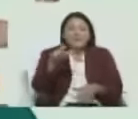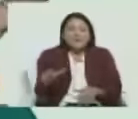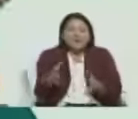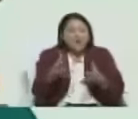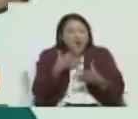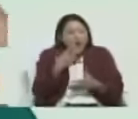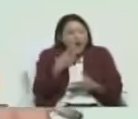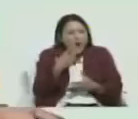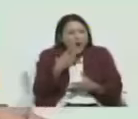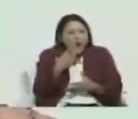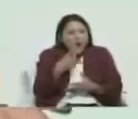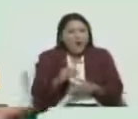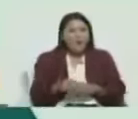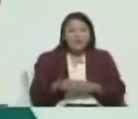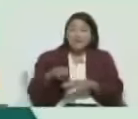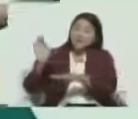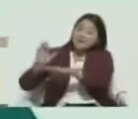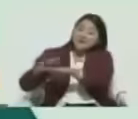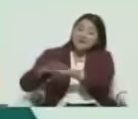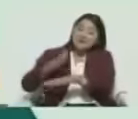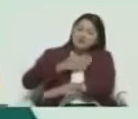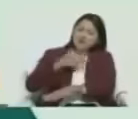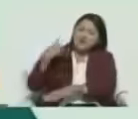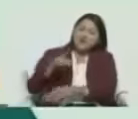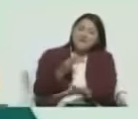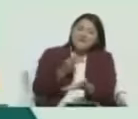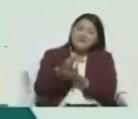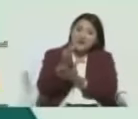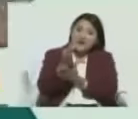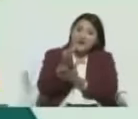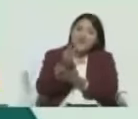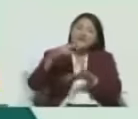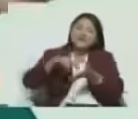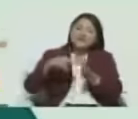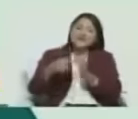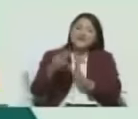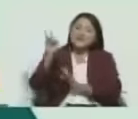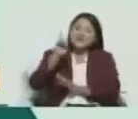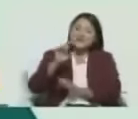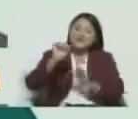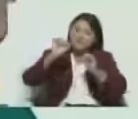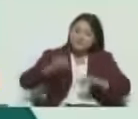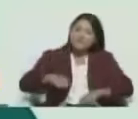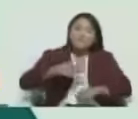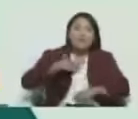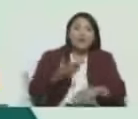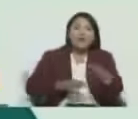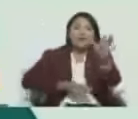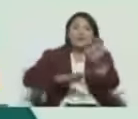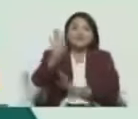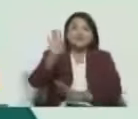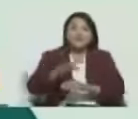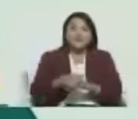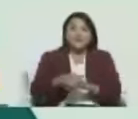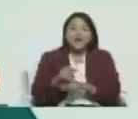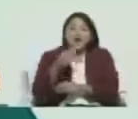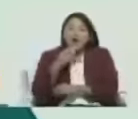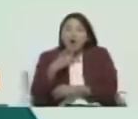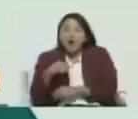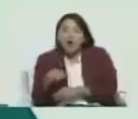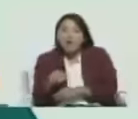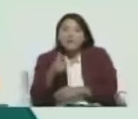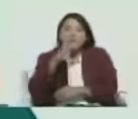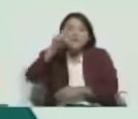venezolana cuando dice, mano, tengo fe, es la fe que tenemos todos los venezolanos en que el país va a salir adelante. Es esa juventud que cuando